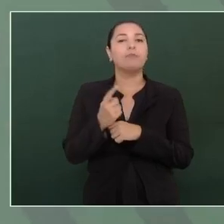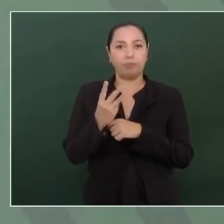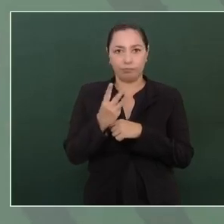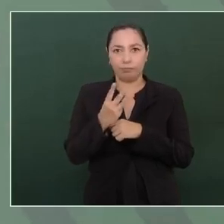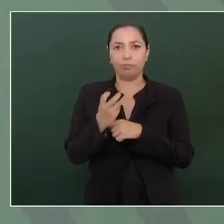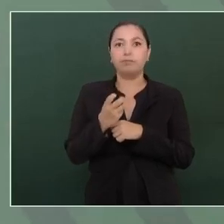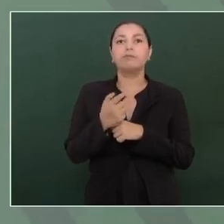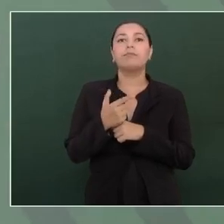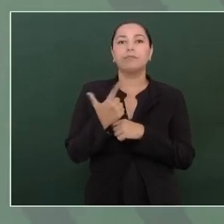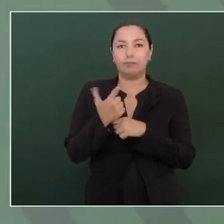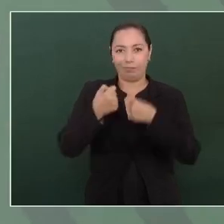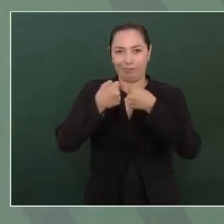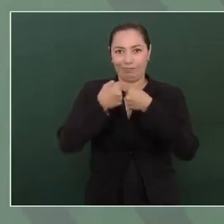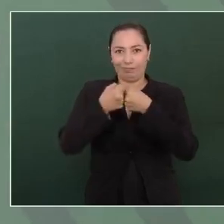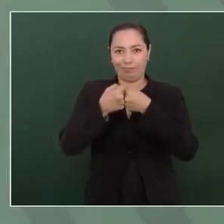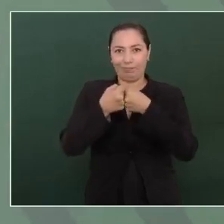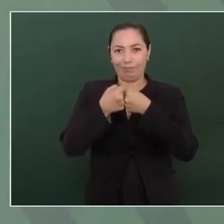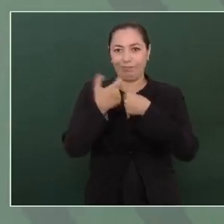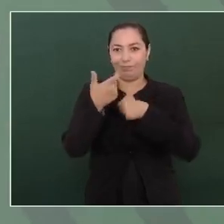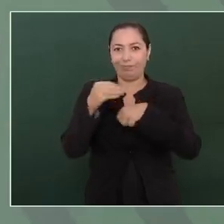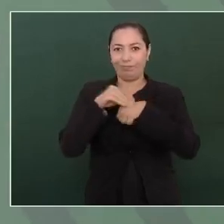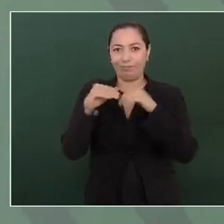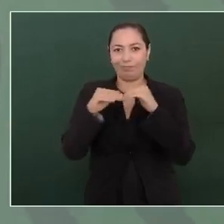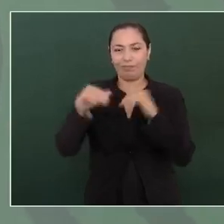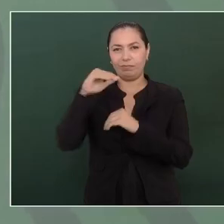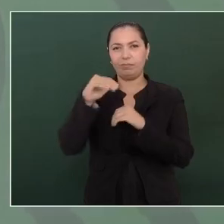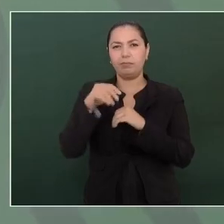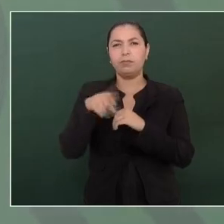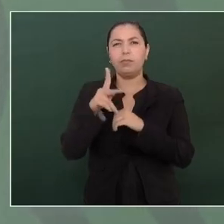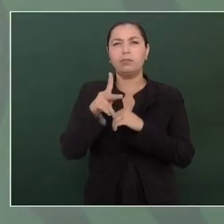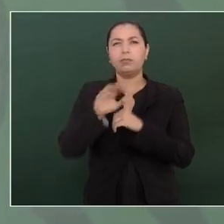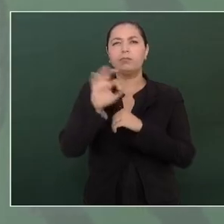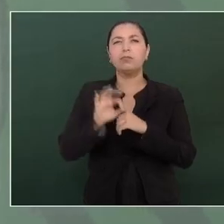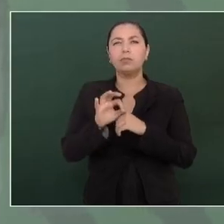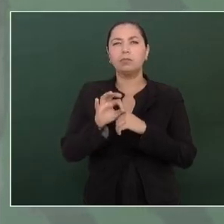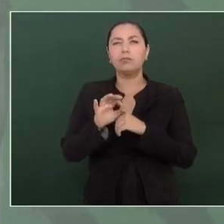312 en la frontera, pero en términos porcentuales como